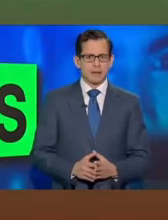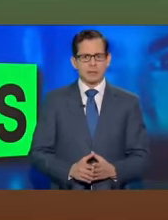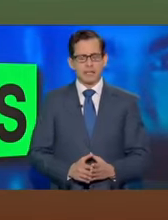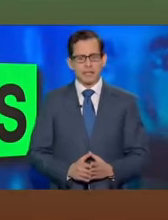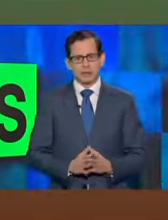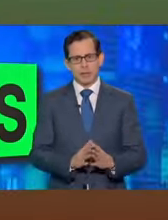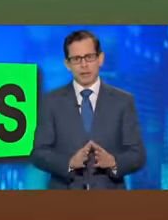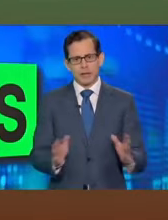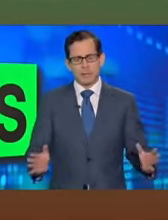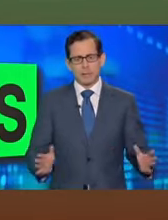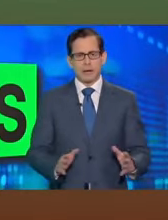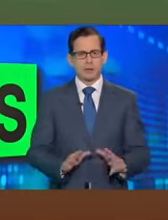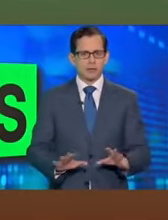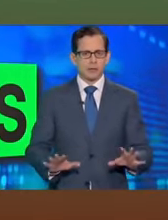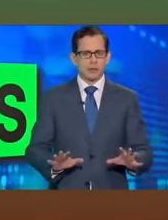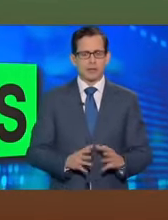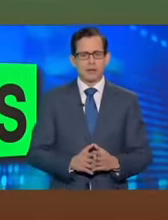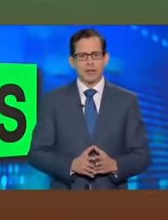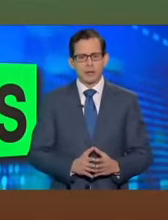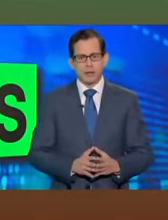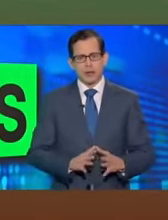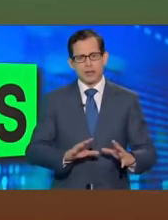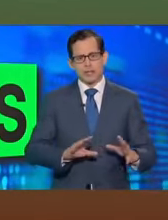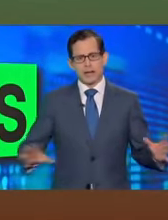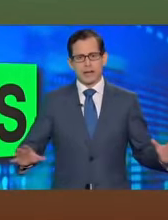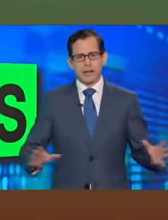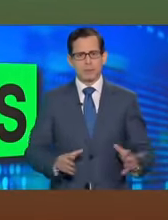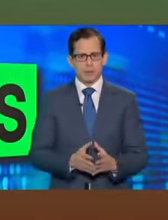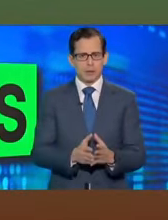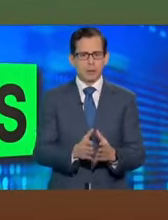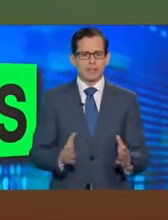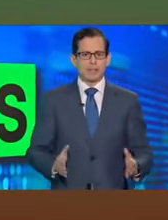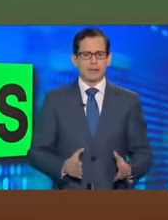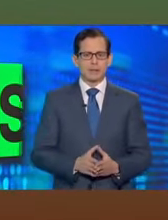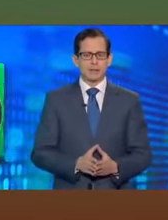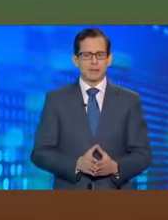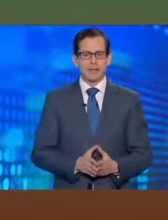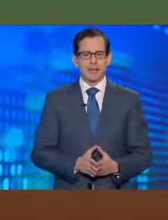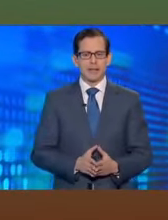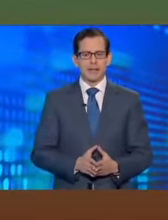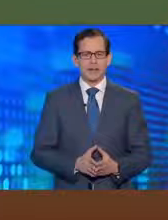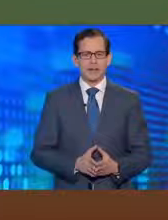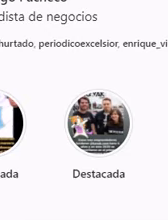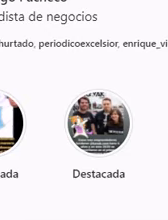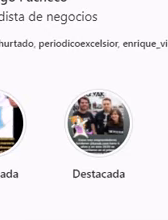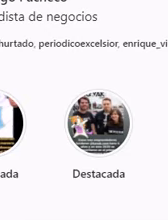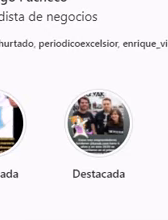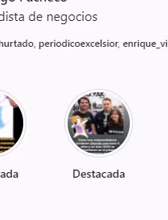Volaris, 19%. Viva Aerobús no lo desagrega, pero bueno, así están los datos, Mico.